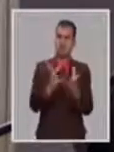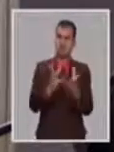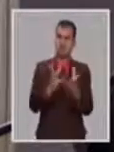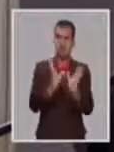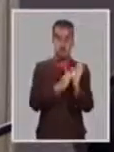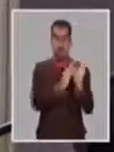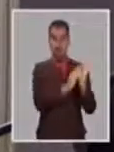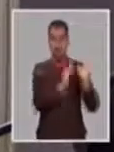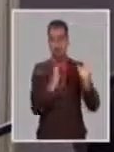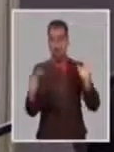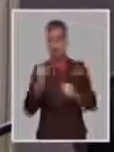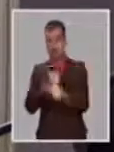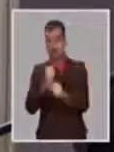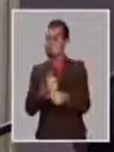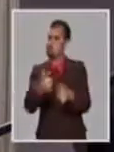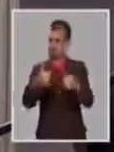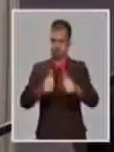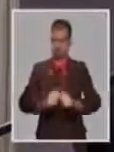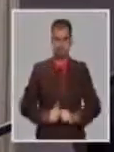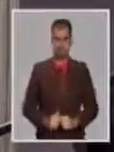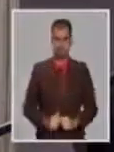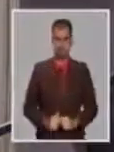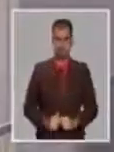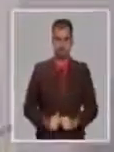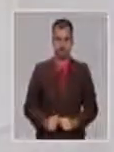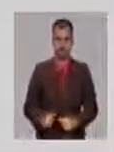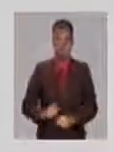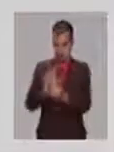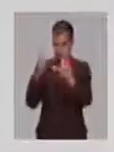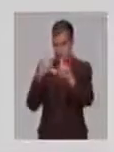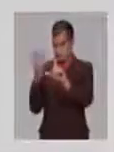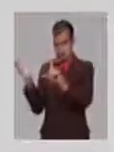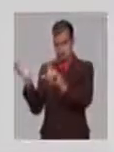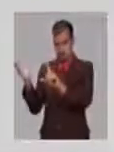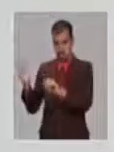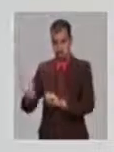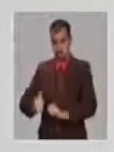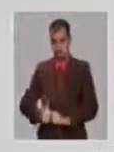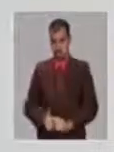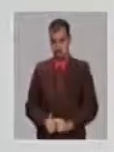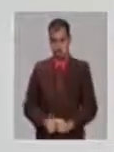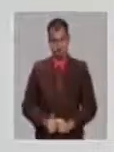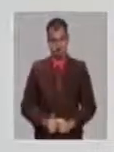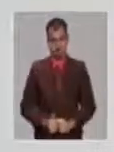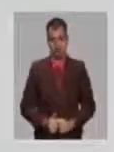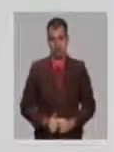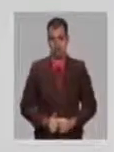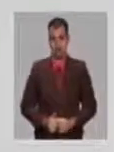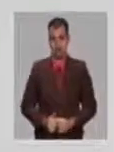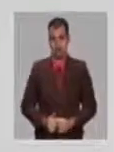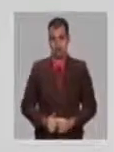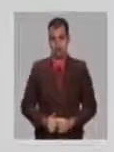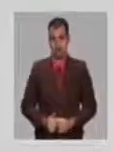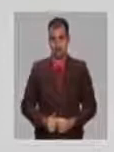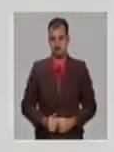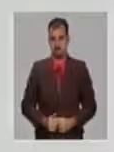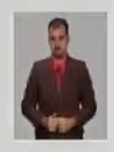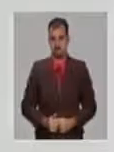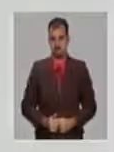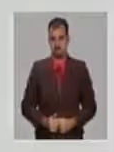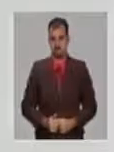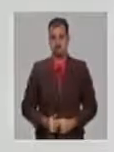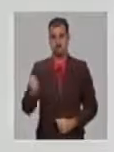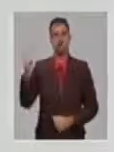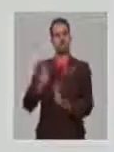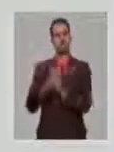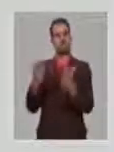lo que hemos hecho en estos meses de intenso trabajo. La próxima, por favor. Ahí les muestro ahora. Este es el seguidor de